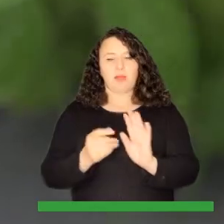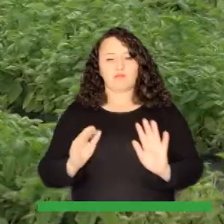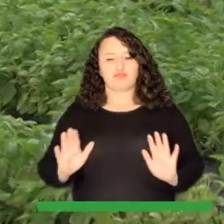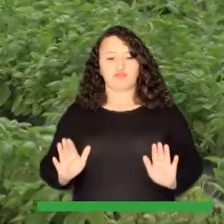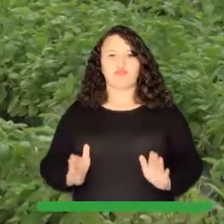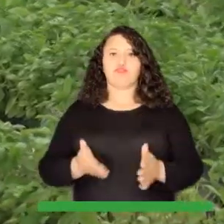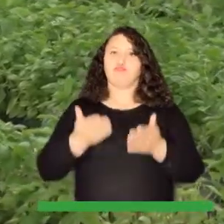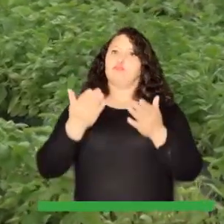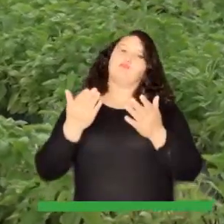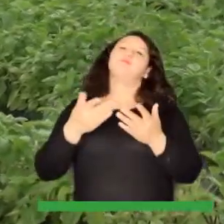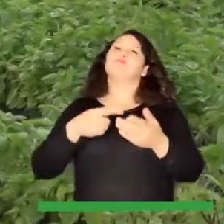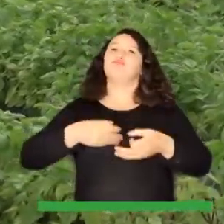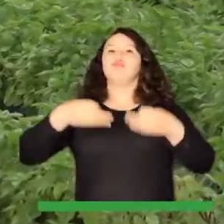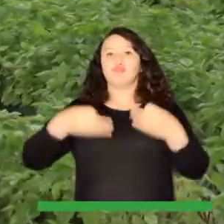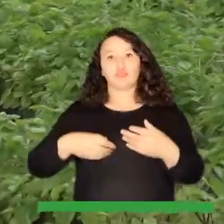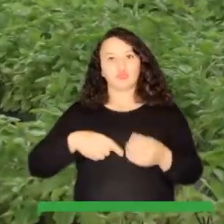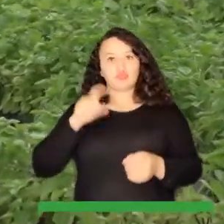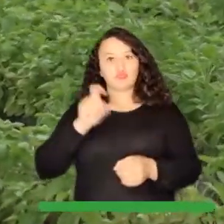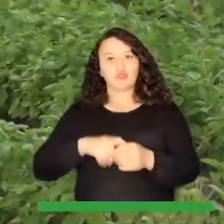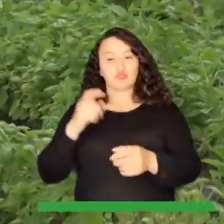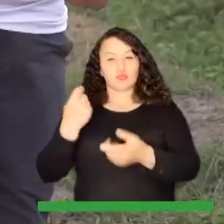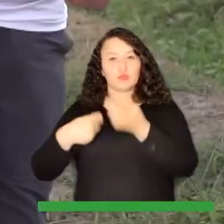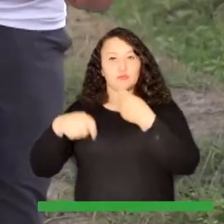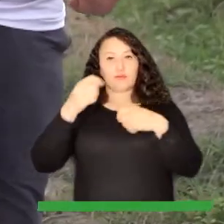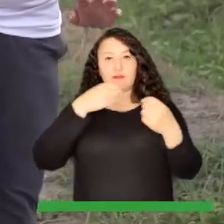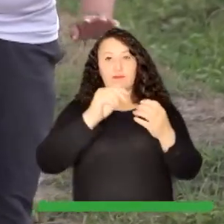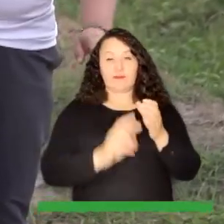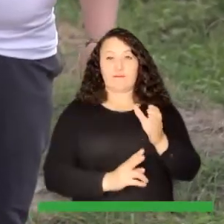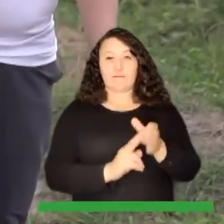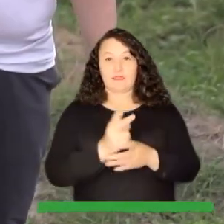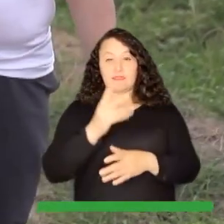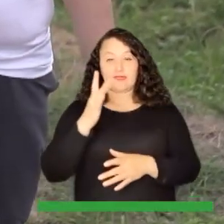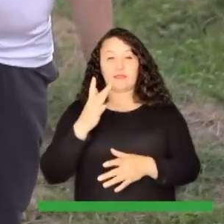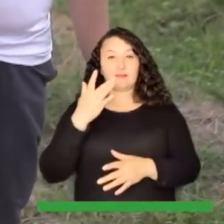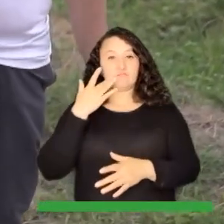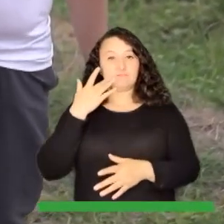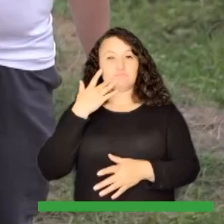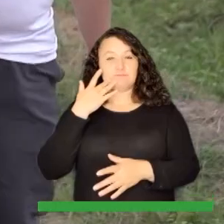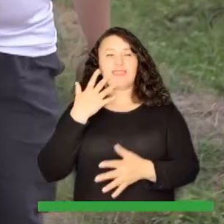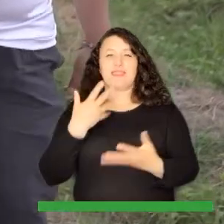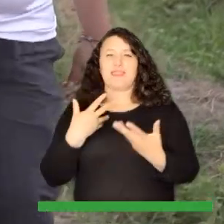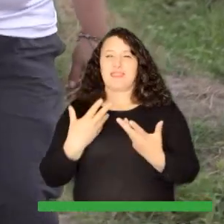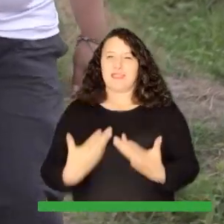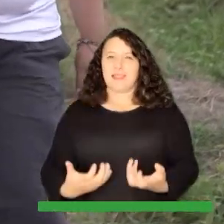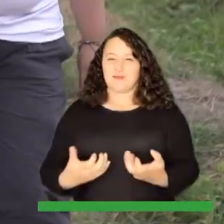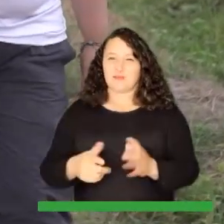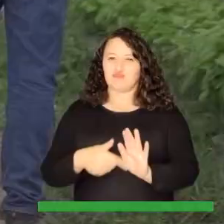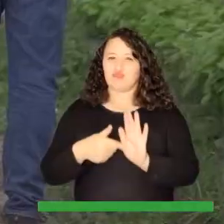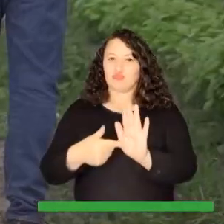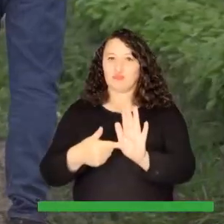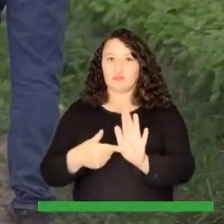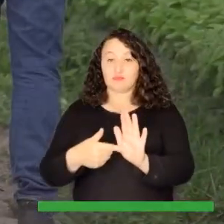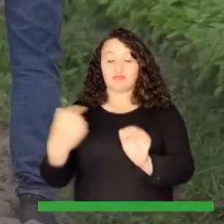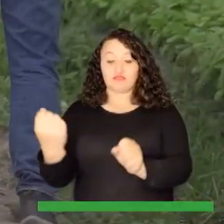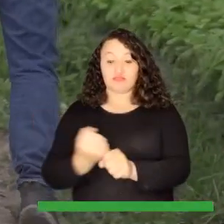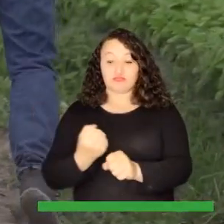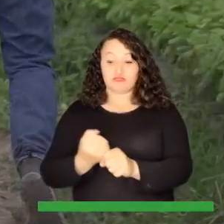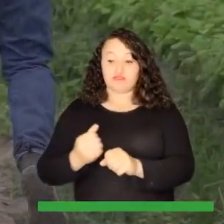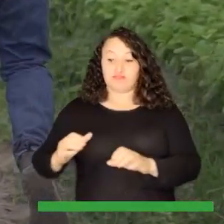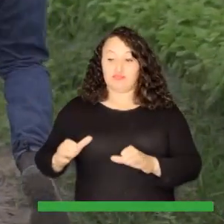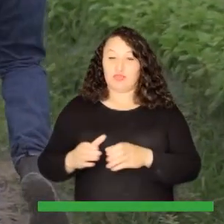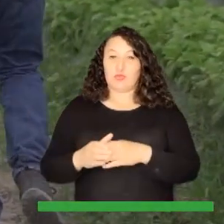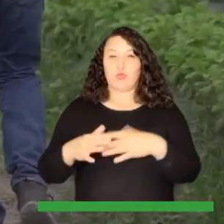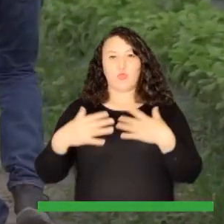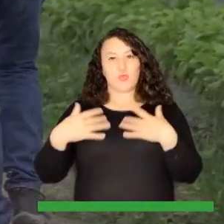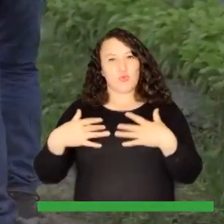continua en el tema de registros para la exportación de vegetales en frescos. Queríamos mostrarles eso, queríamos mostrarles ese trabajo en equipo que se